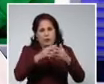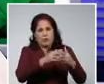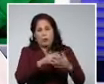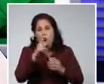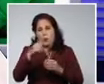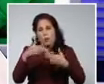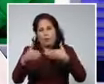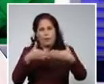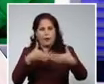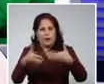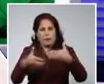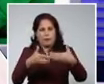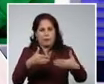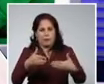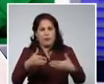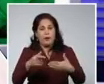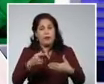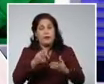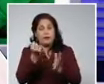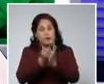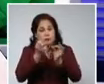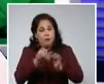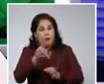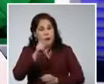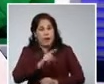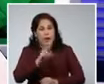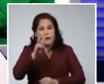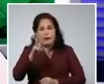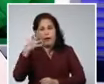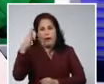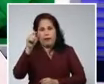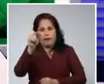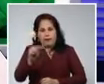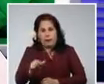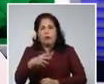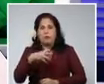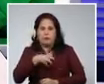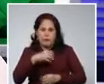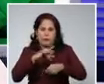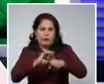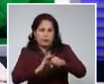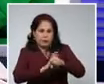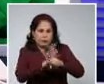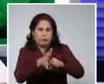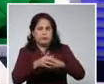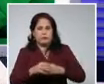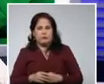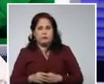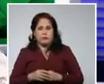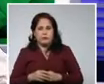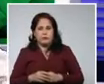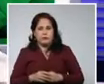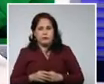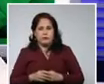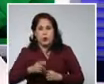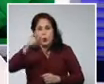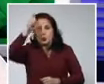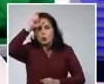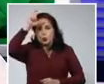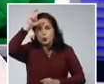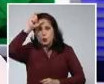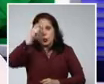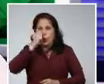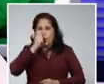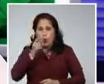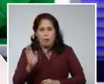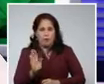Panamá, y se diagnostican ayer 3 extranjeros con COVID-19 en Cuba. El turco al cual nos referimos,